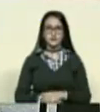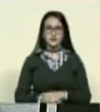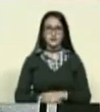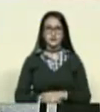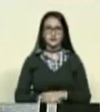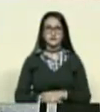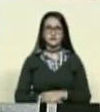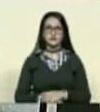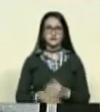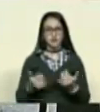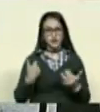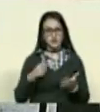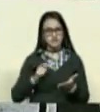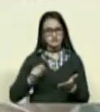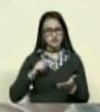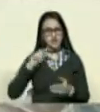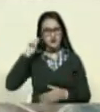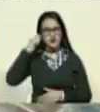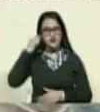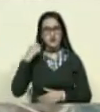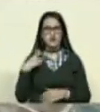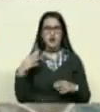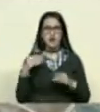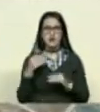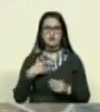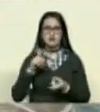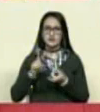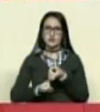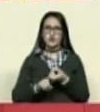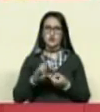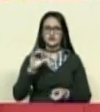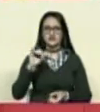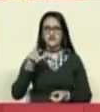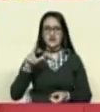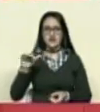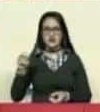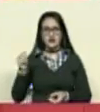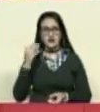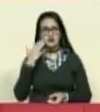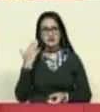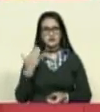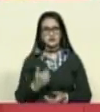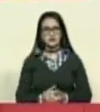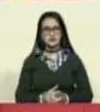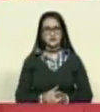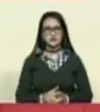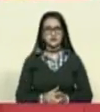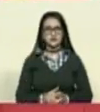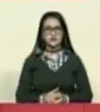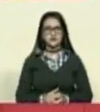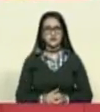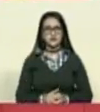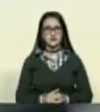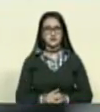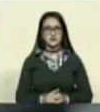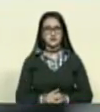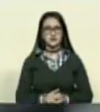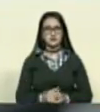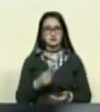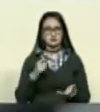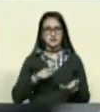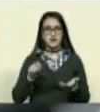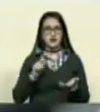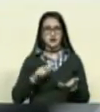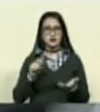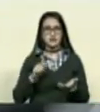Ahorita me escribió, recuerdo ahorita, estaba hablando con Silvia, la primera combatiente, porque me escribió un